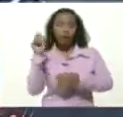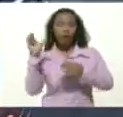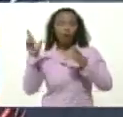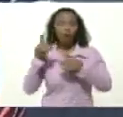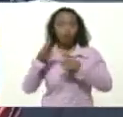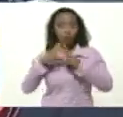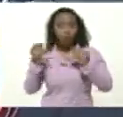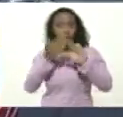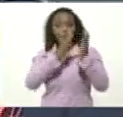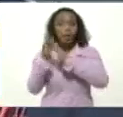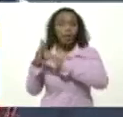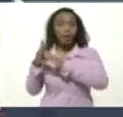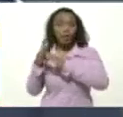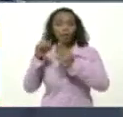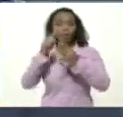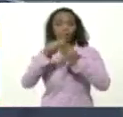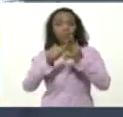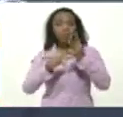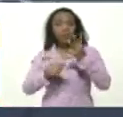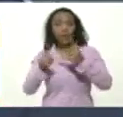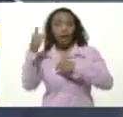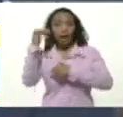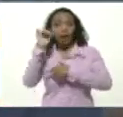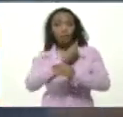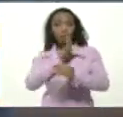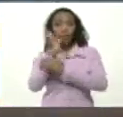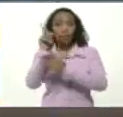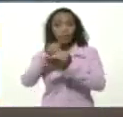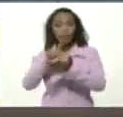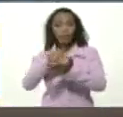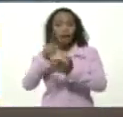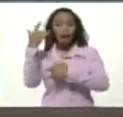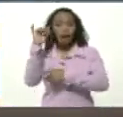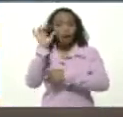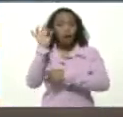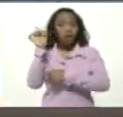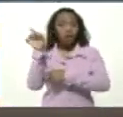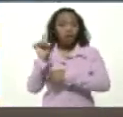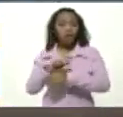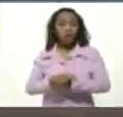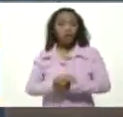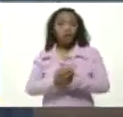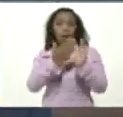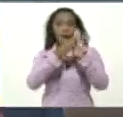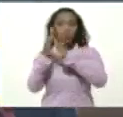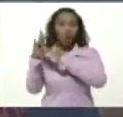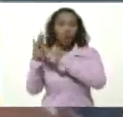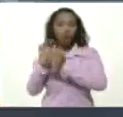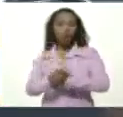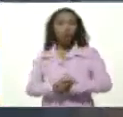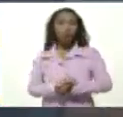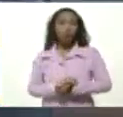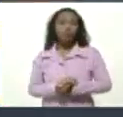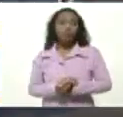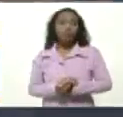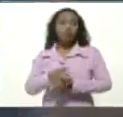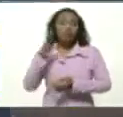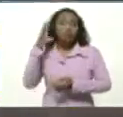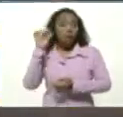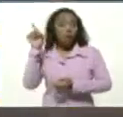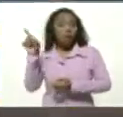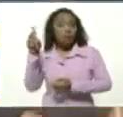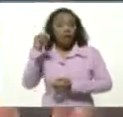los comuneros, Mervin, Alexi, que están por allá, son hijos de Marta Berroterán y de la comuna Guaycamacuto. Marta es la nori